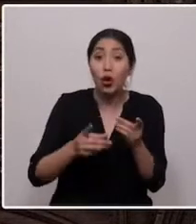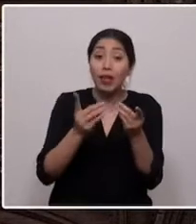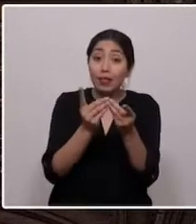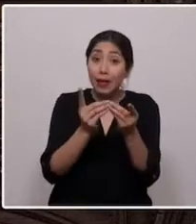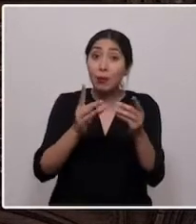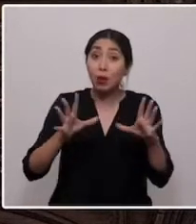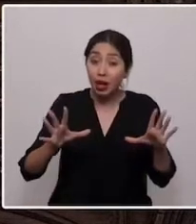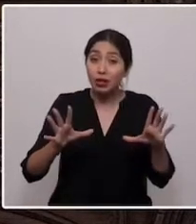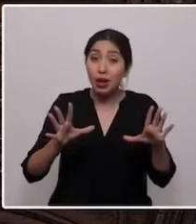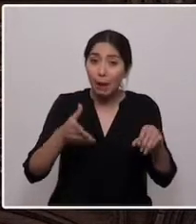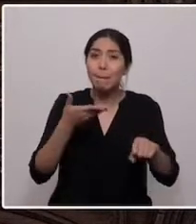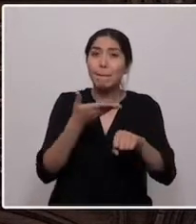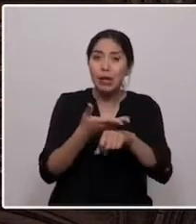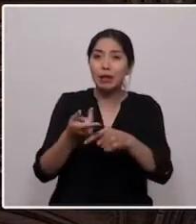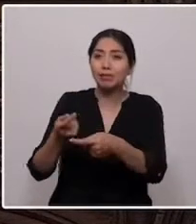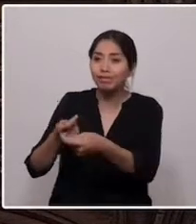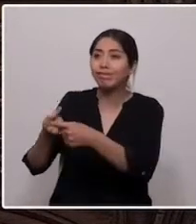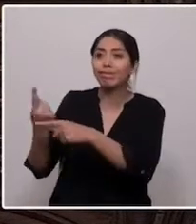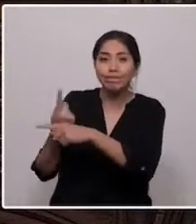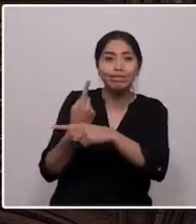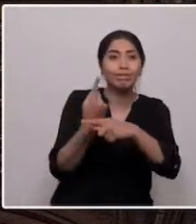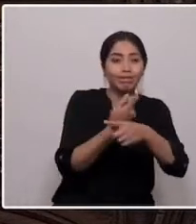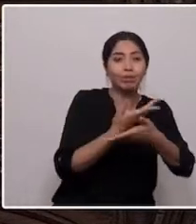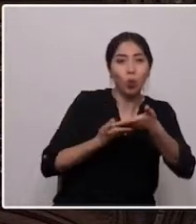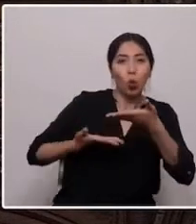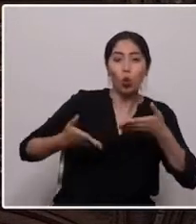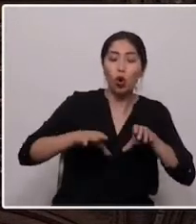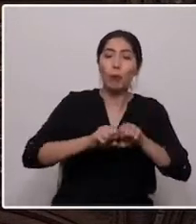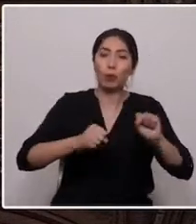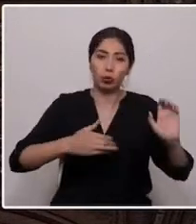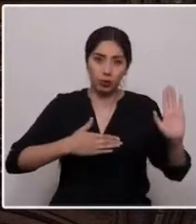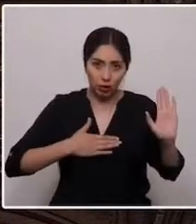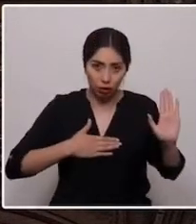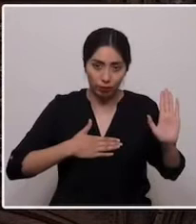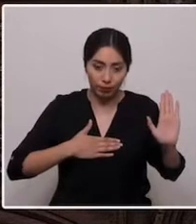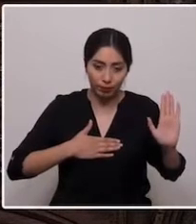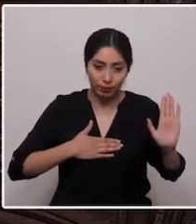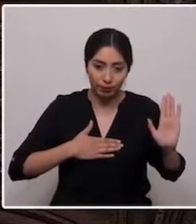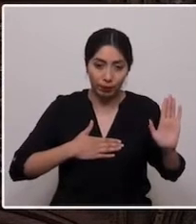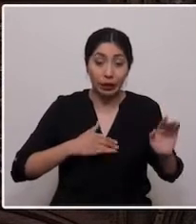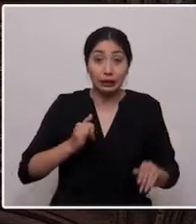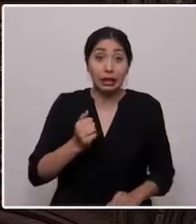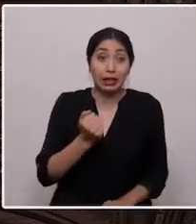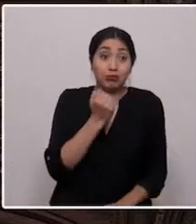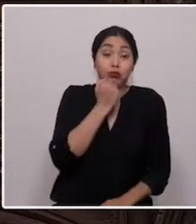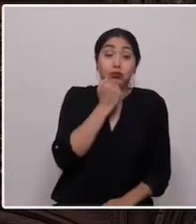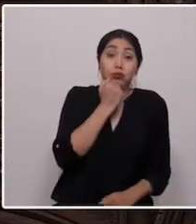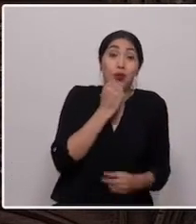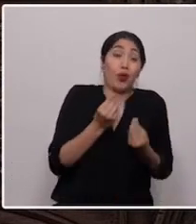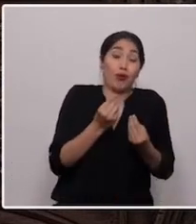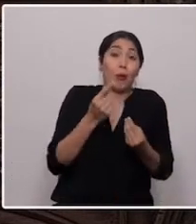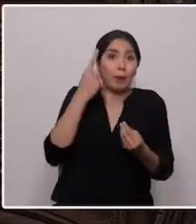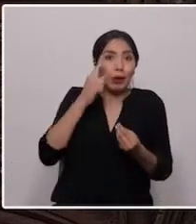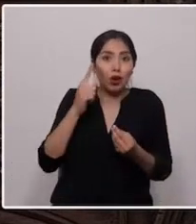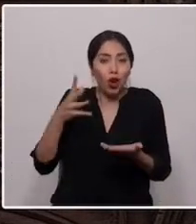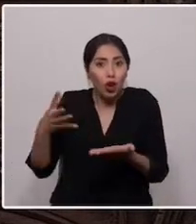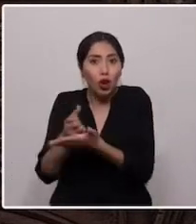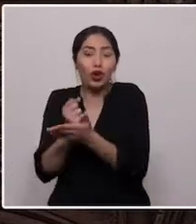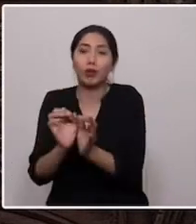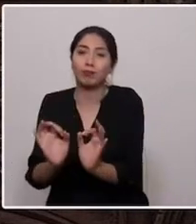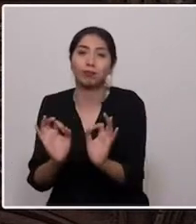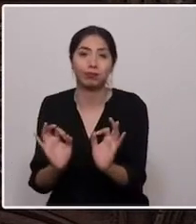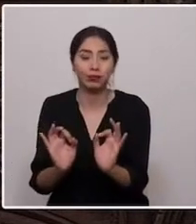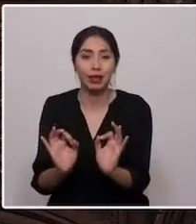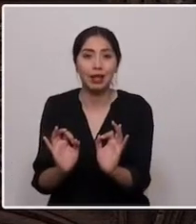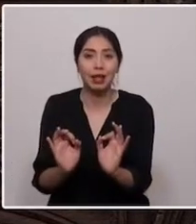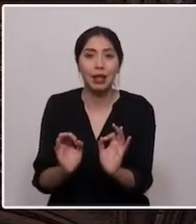exigen negociación, compromiso y concesiones. Los reveses son inevitables y las victorias siempre son parciales. Para